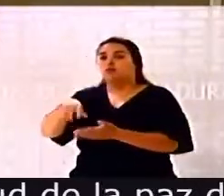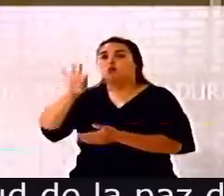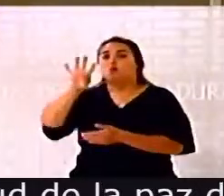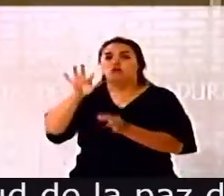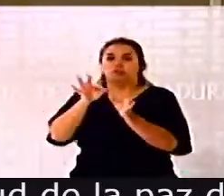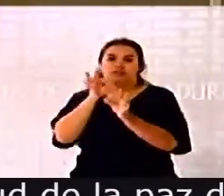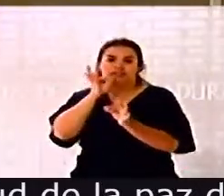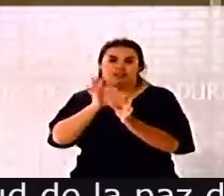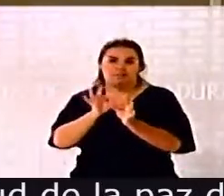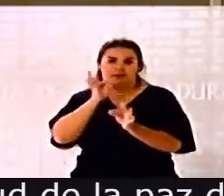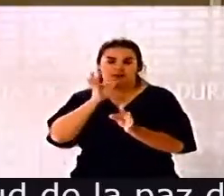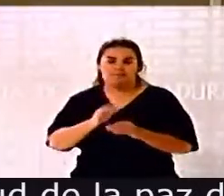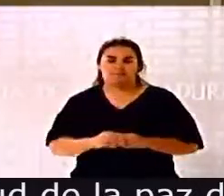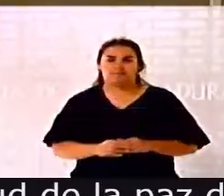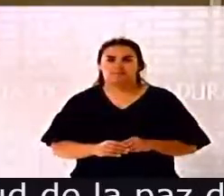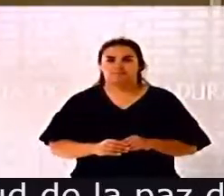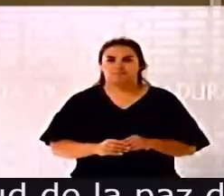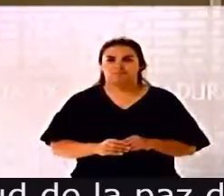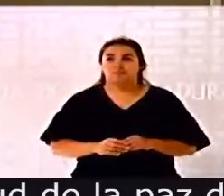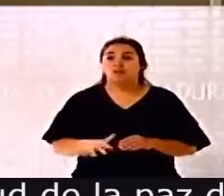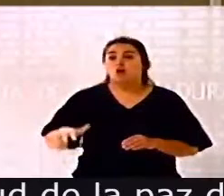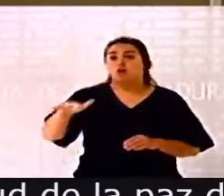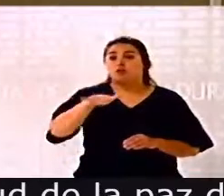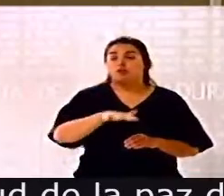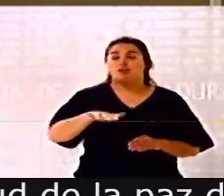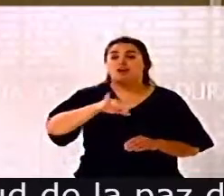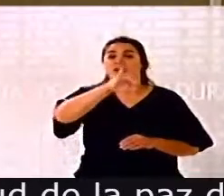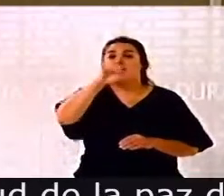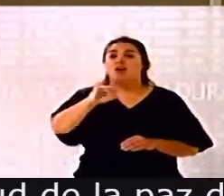septiembre. En la zona de Zaínos,